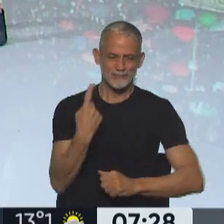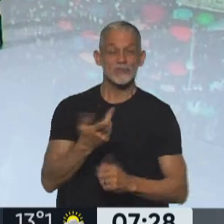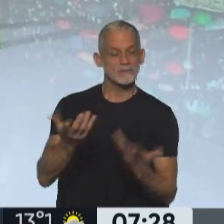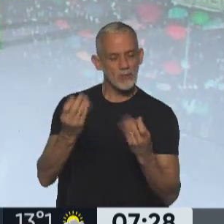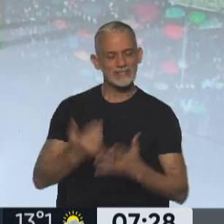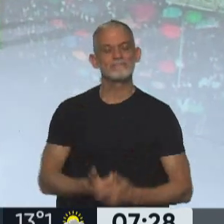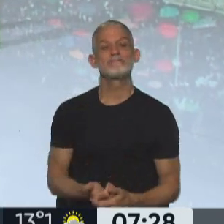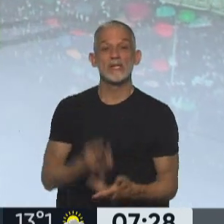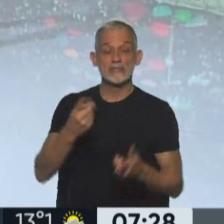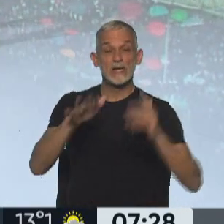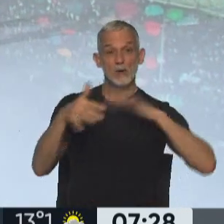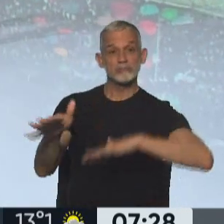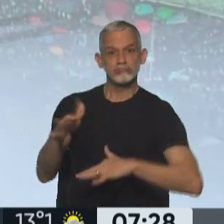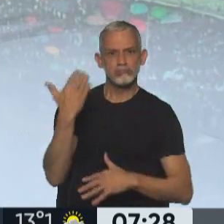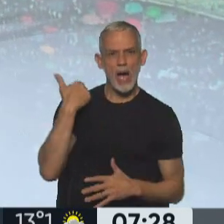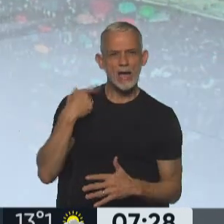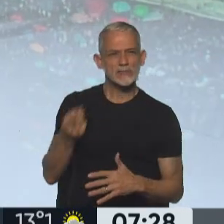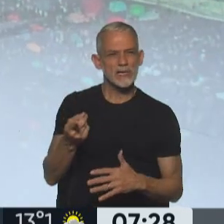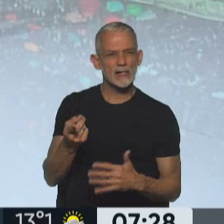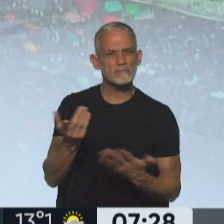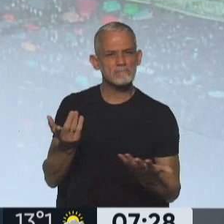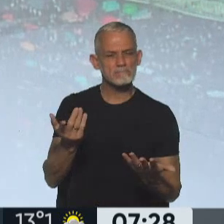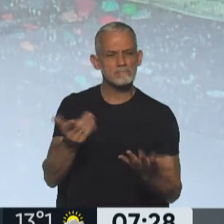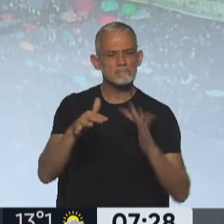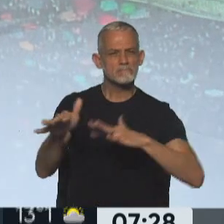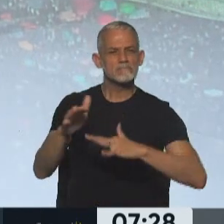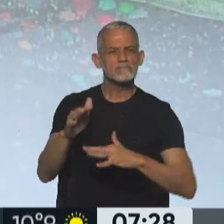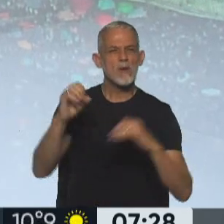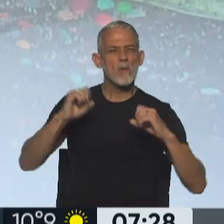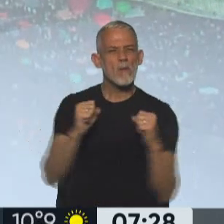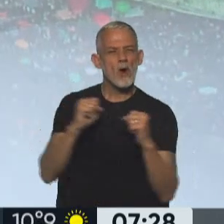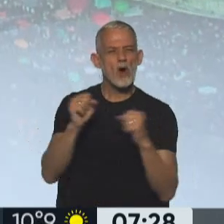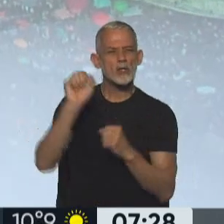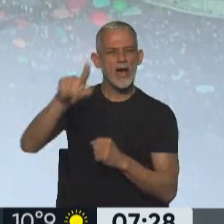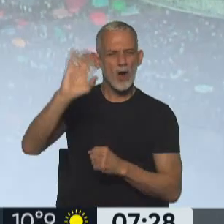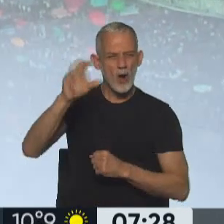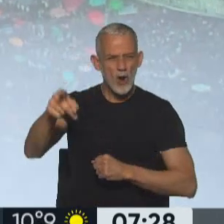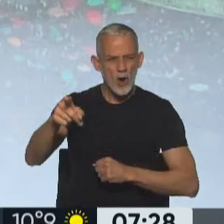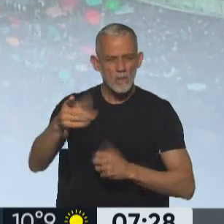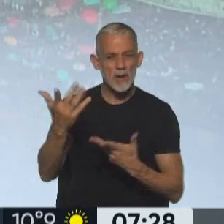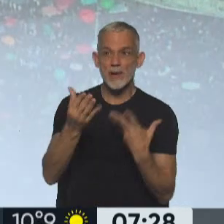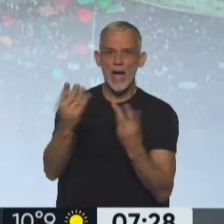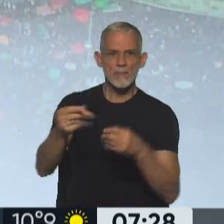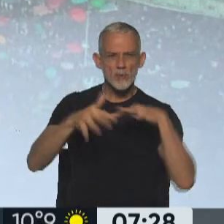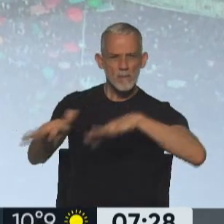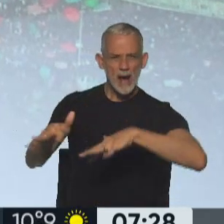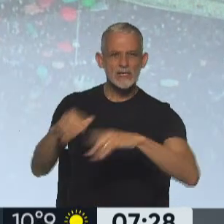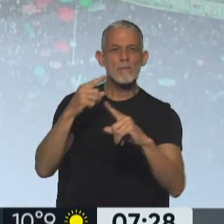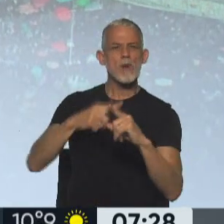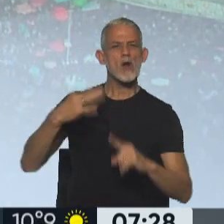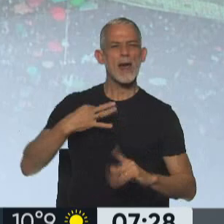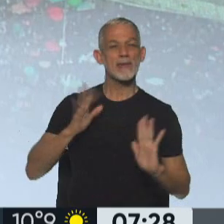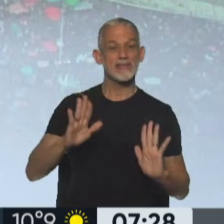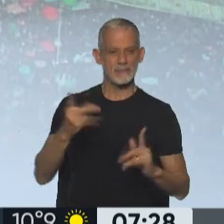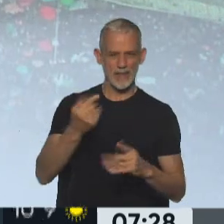Bueno, importante movilización en la jornada de ayer en Bogotá, ¿verdad? En Colombia, en apoyo, en una marcha por la vida, en apoyo